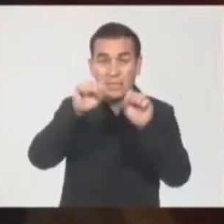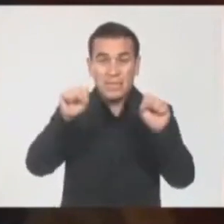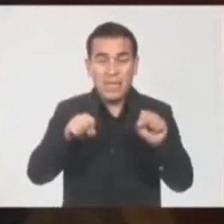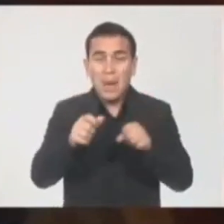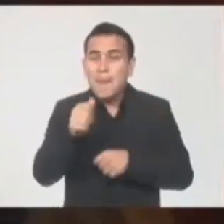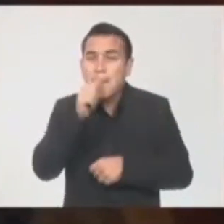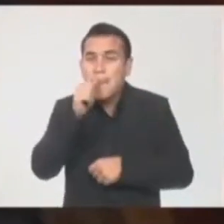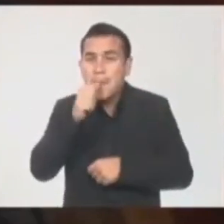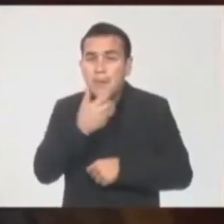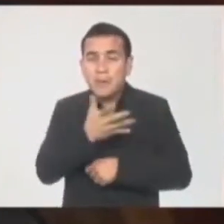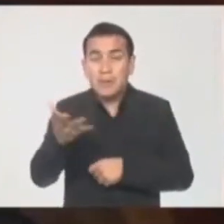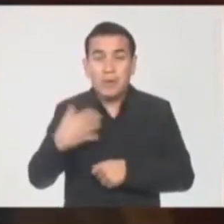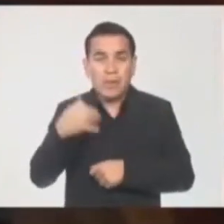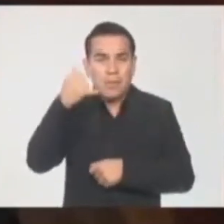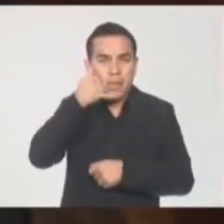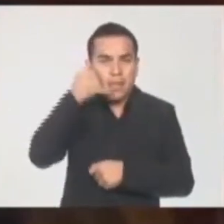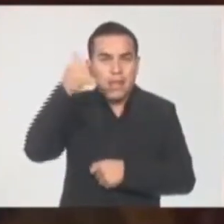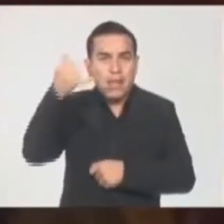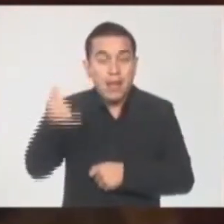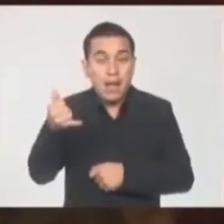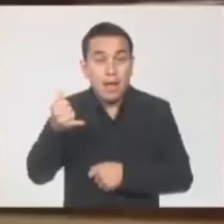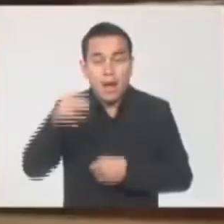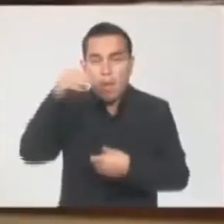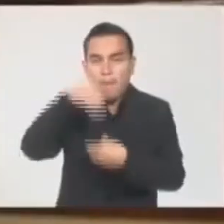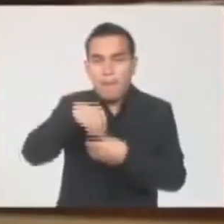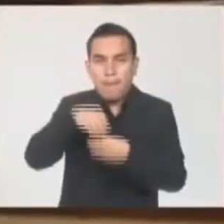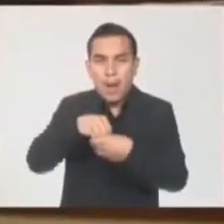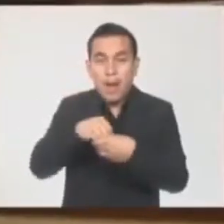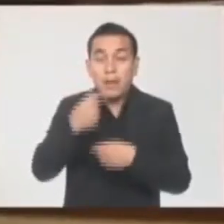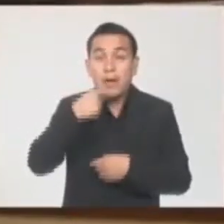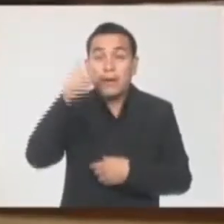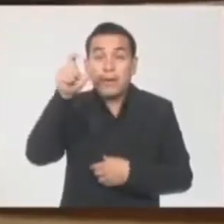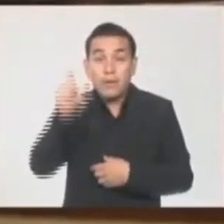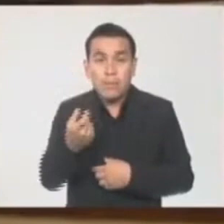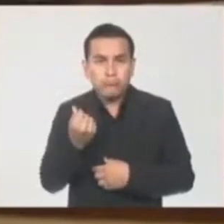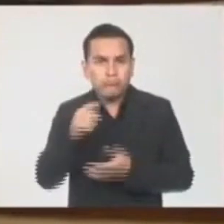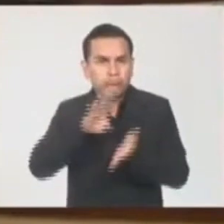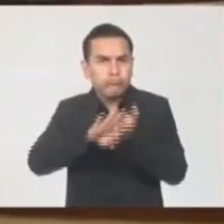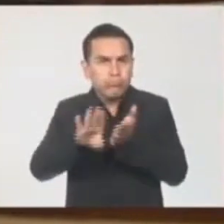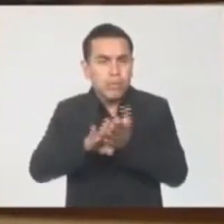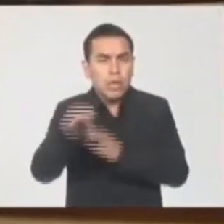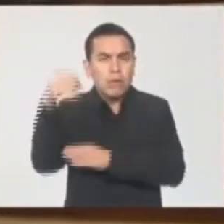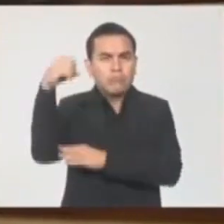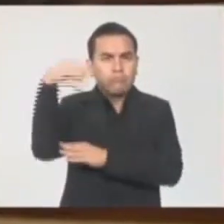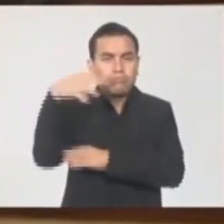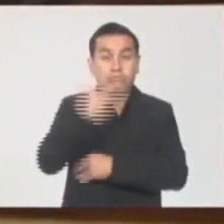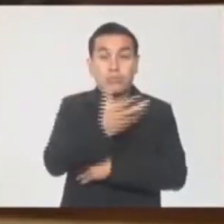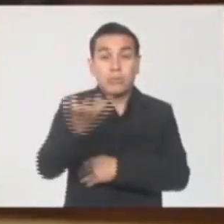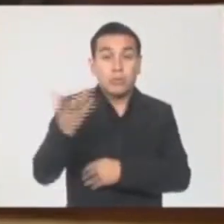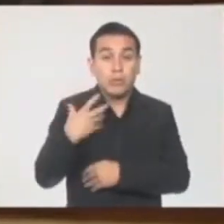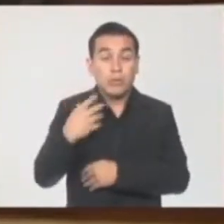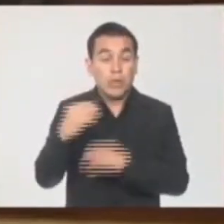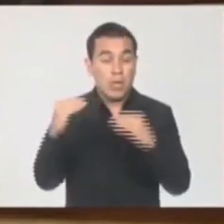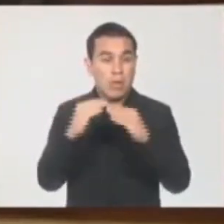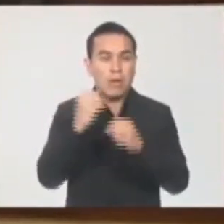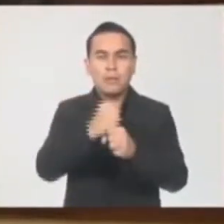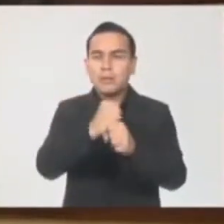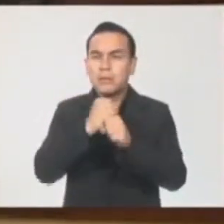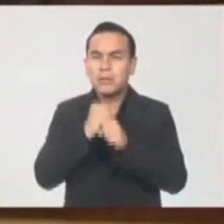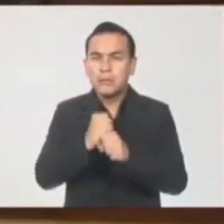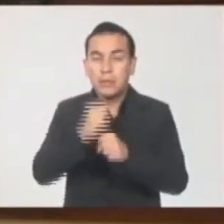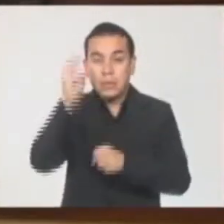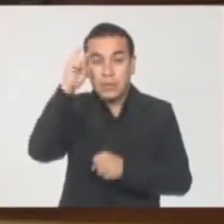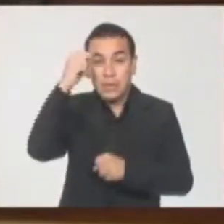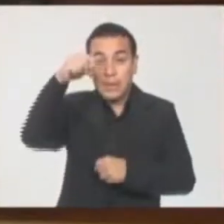todo? Las telecomunicaciones, la banca, las pensiones, la distribución de energía eléctrica y hasta la seguridad. Porque en